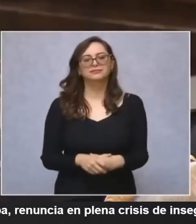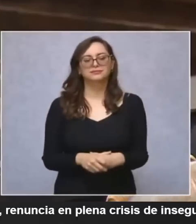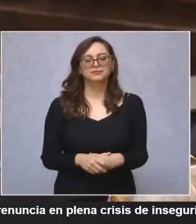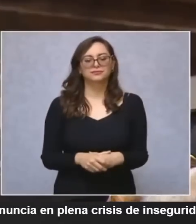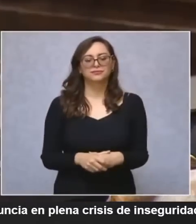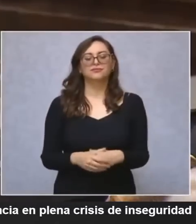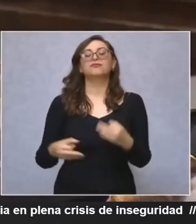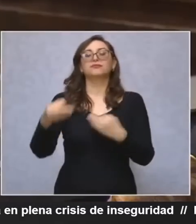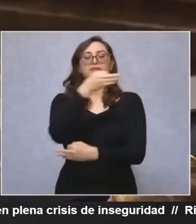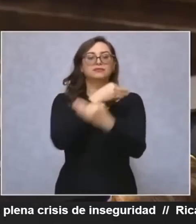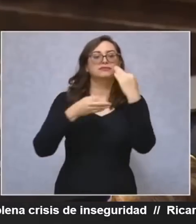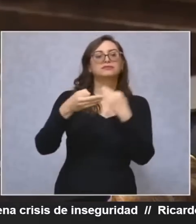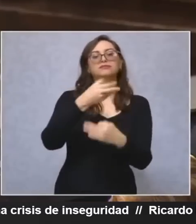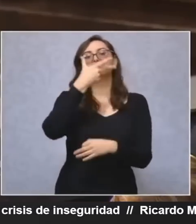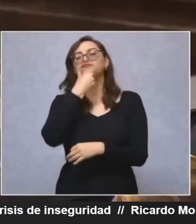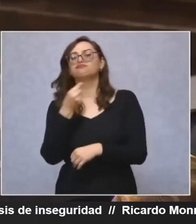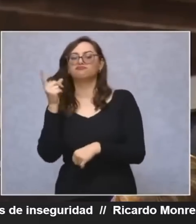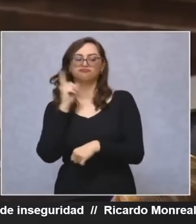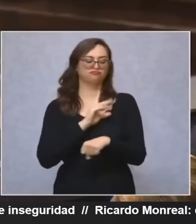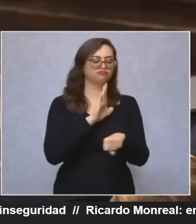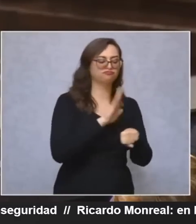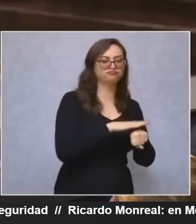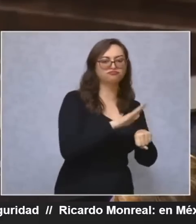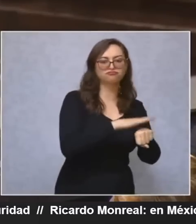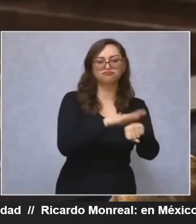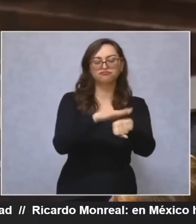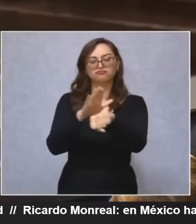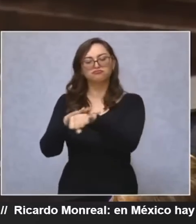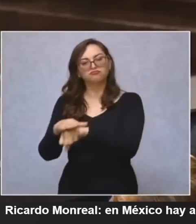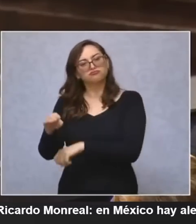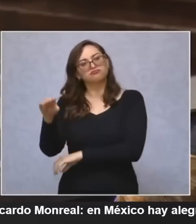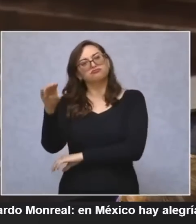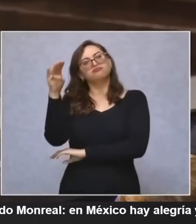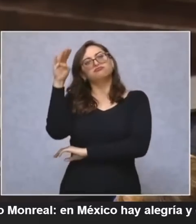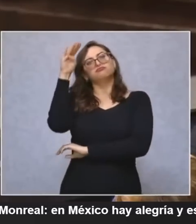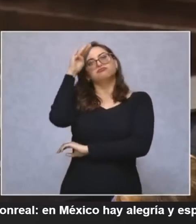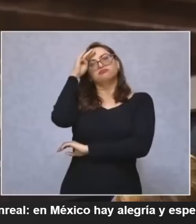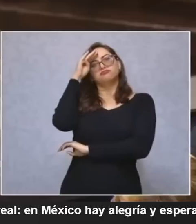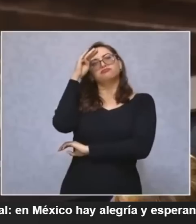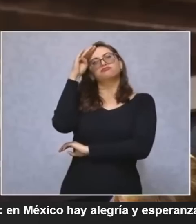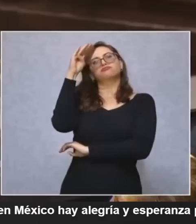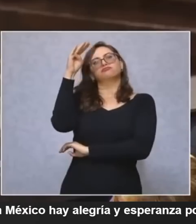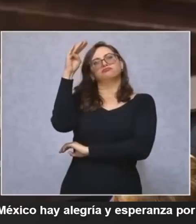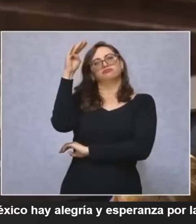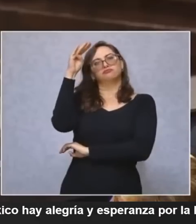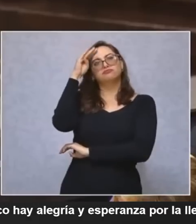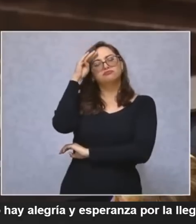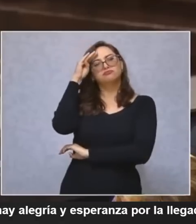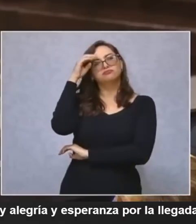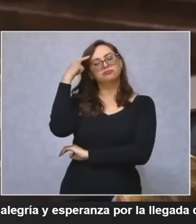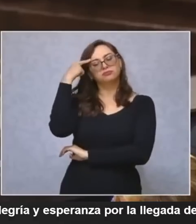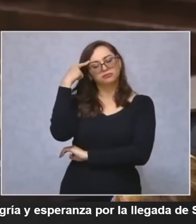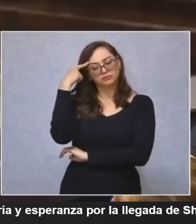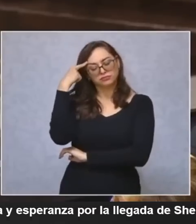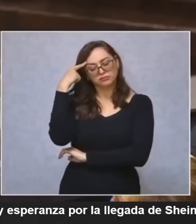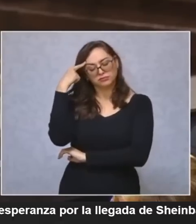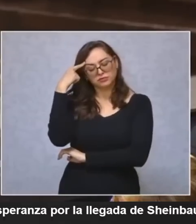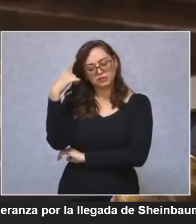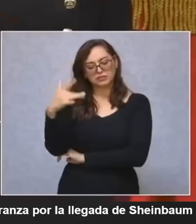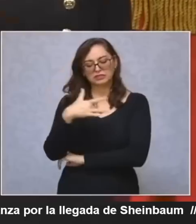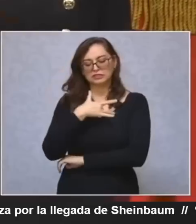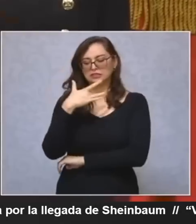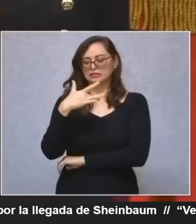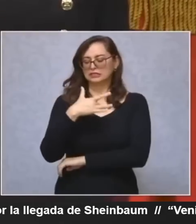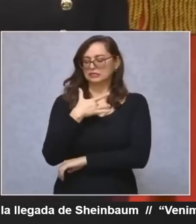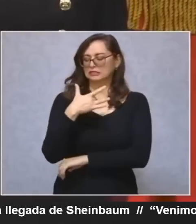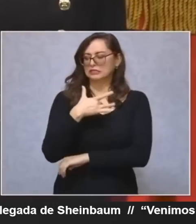Llamo a todas y todos a que hagamos una reflexión, que evaluemos con la cabeza fría qué